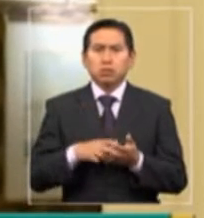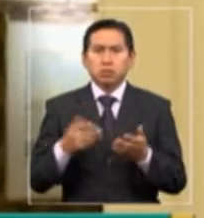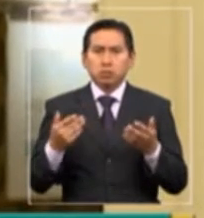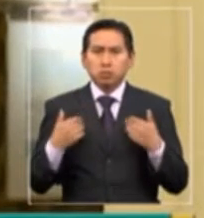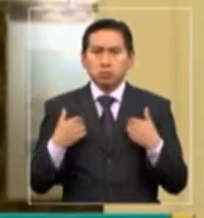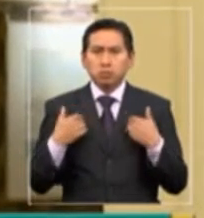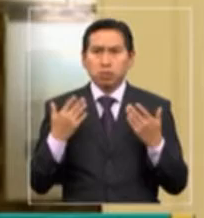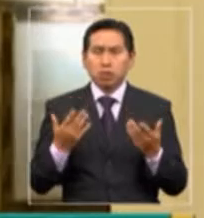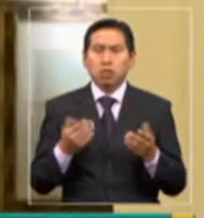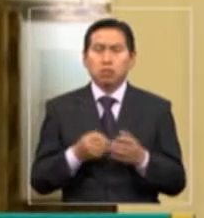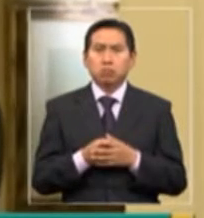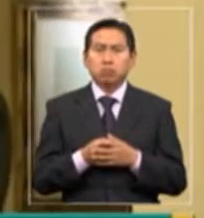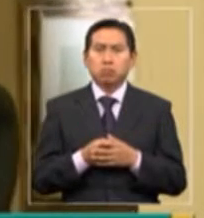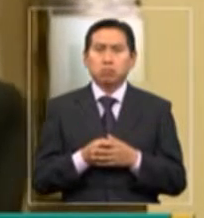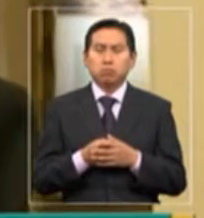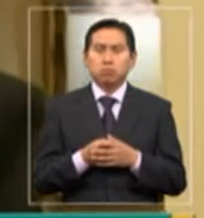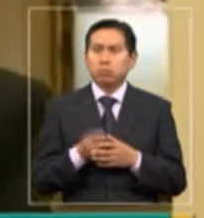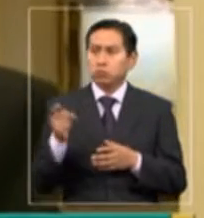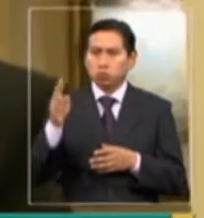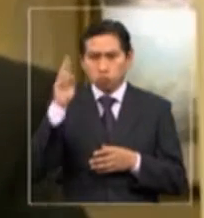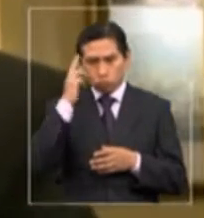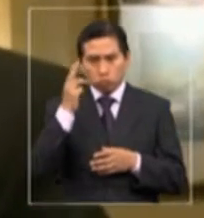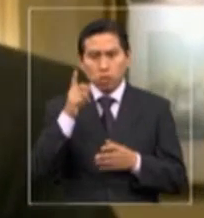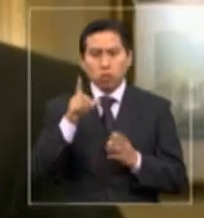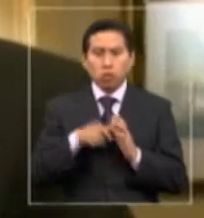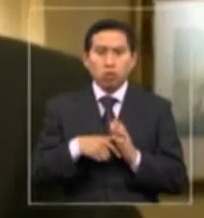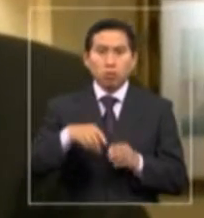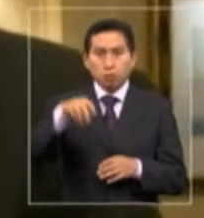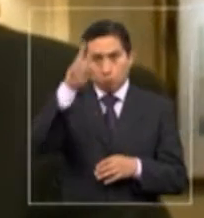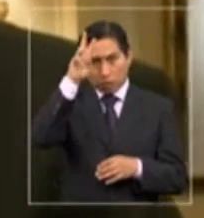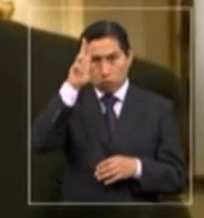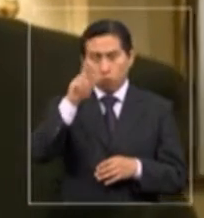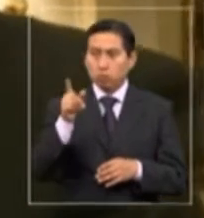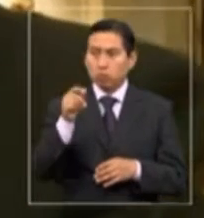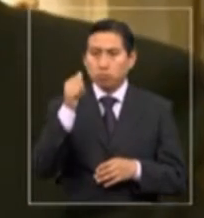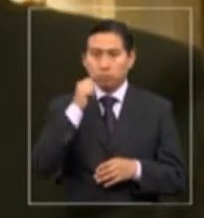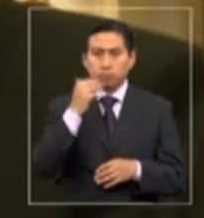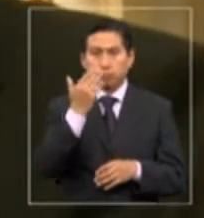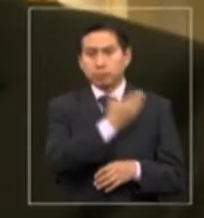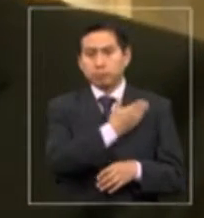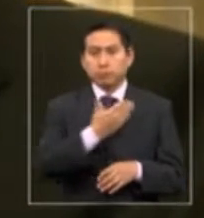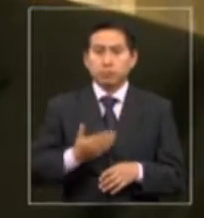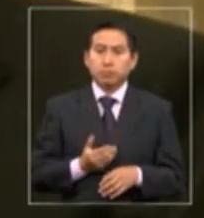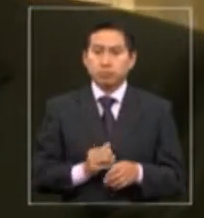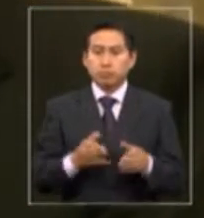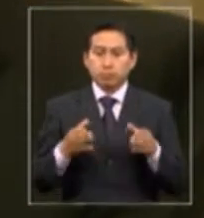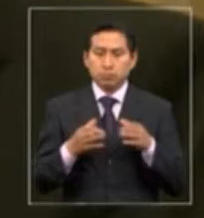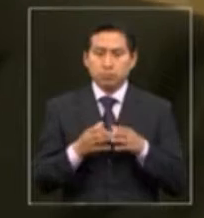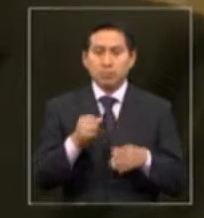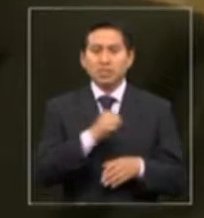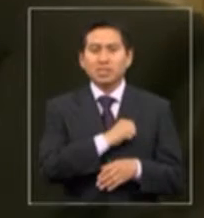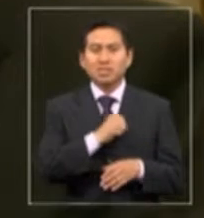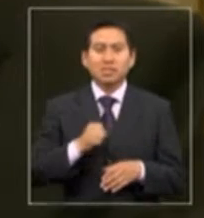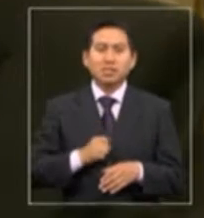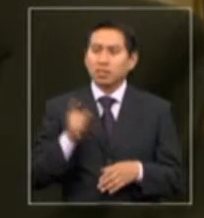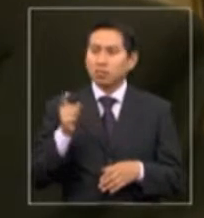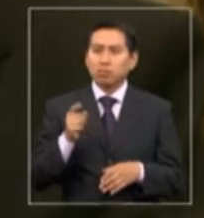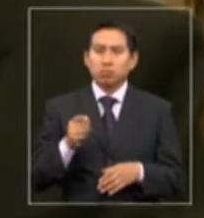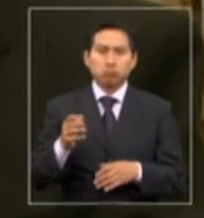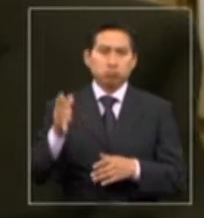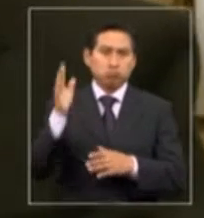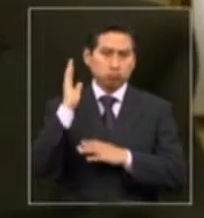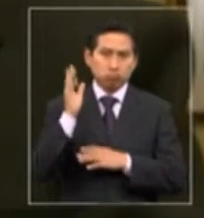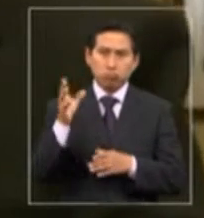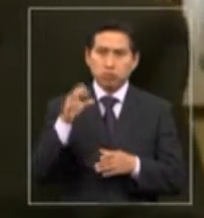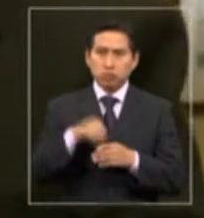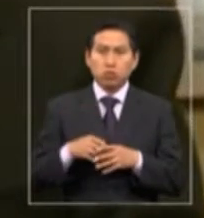estado en Uruguay, luego en Perú. Justamente la presidenta de la Cámara del Senado, Adriana Salvatierra, en una intervención en